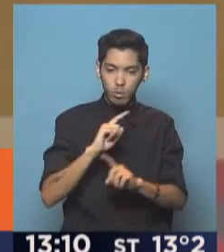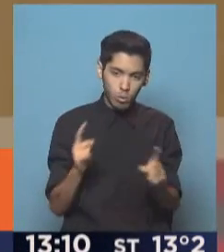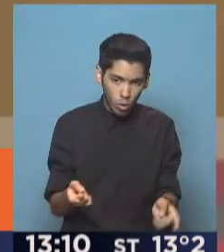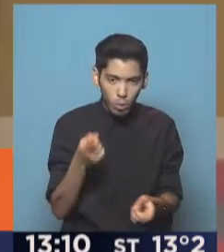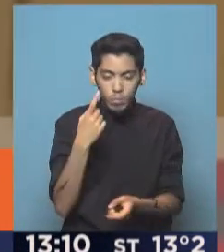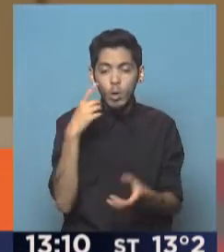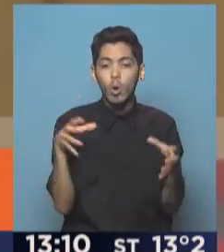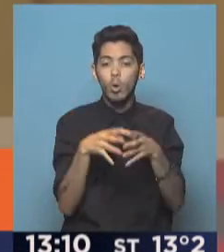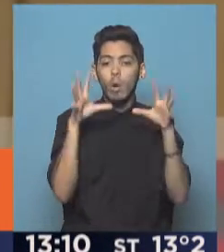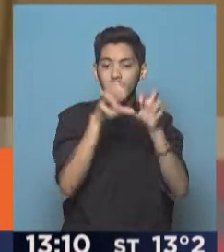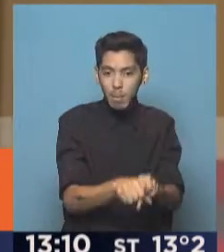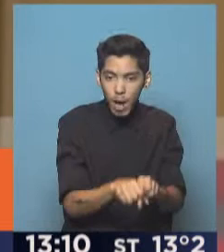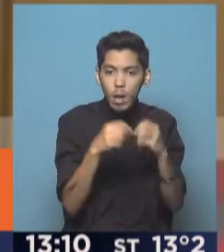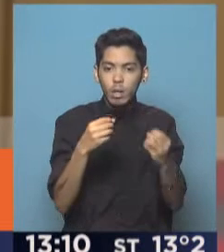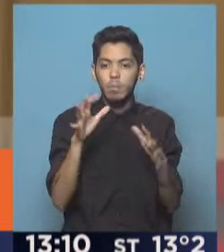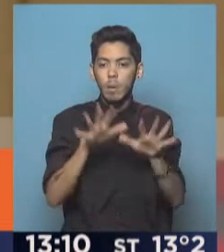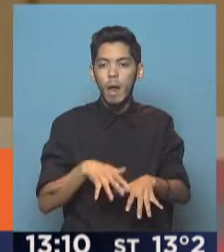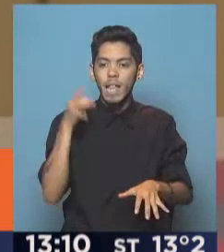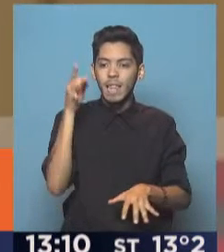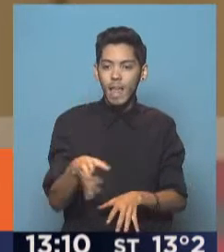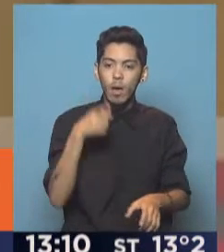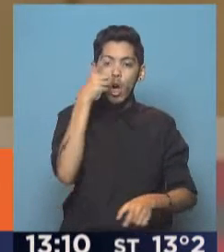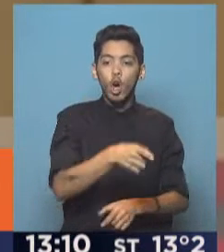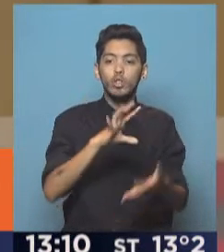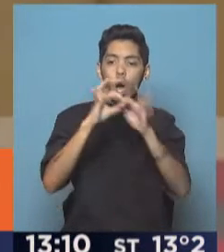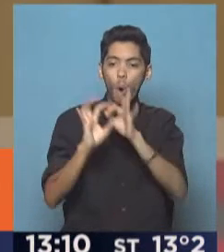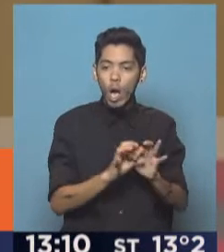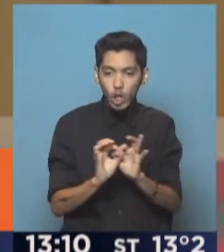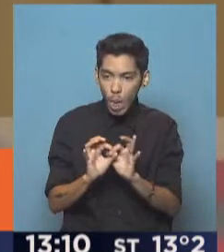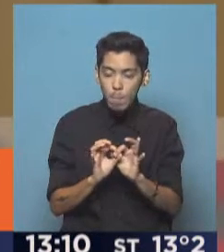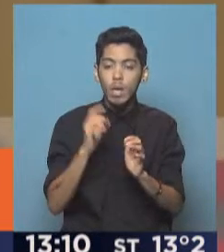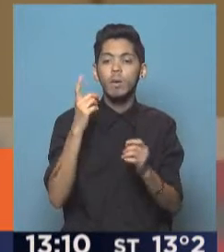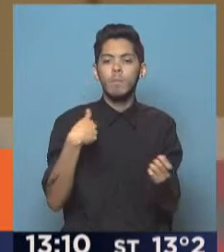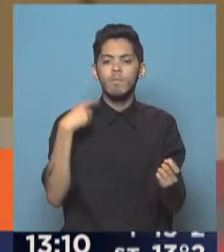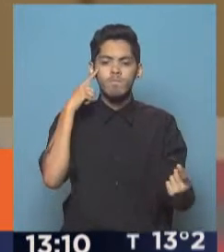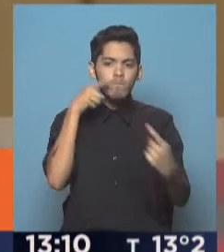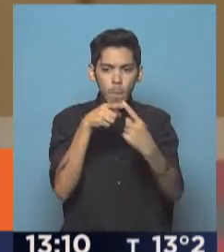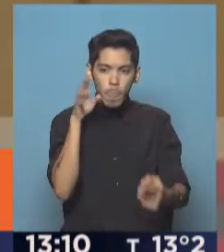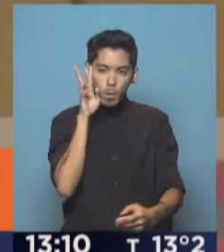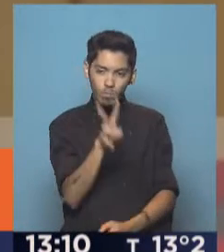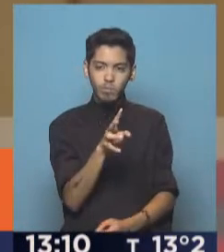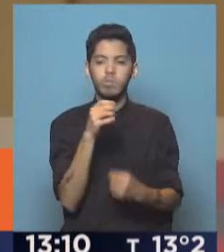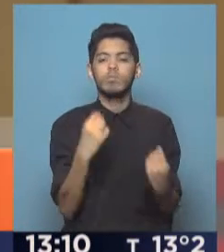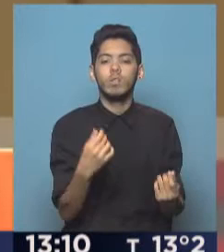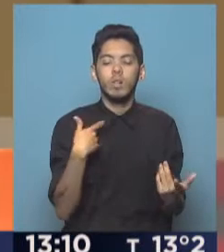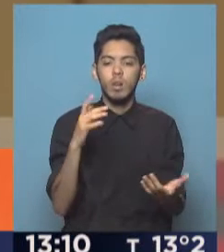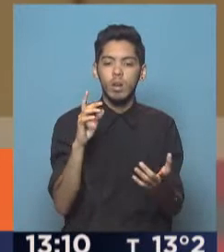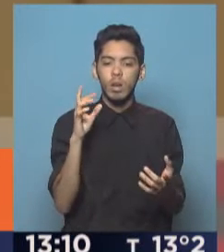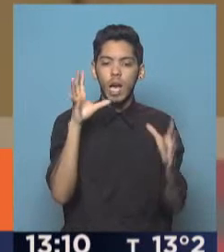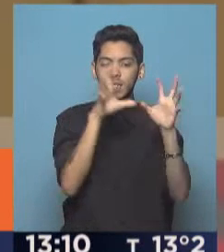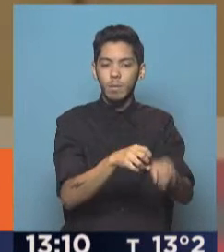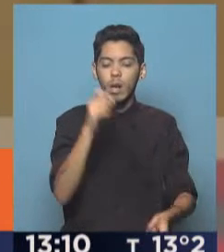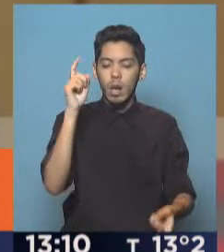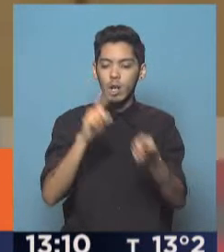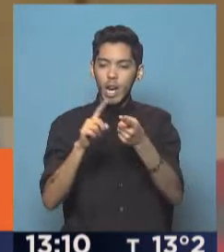brasil a un grupo que preparaba atentados terroristas para los juegos olímpicos la operación tuvo como blanco a 10 personas con supuestos nexos con el estado